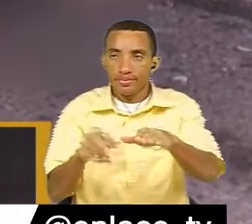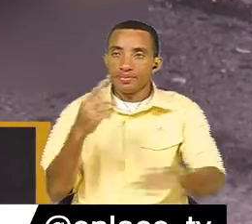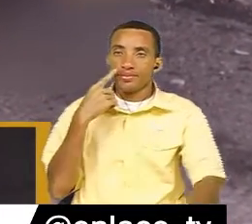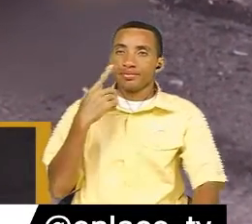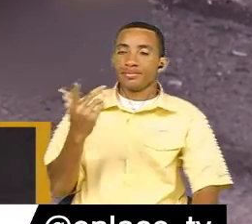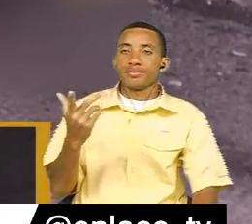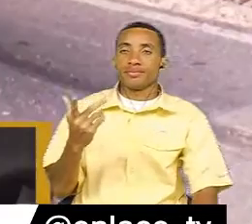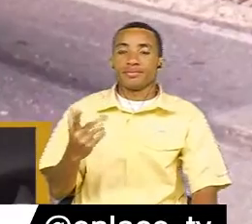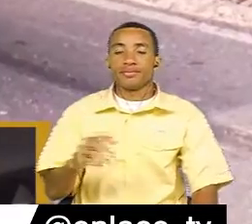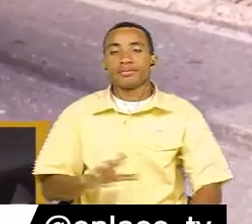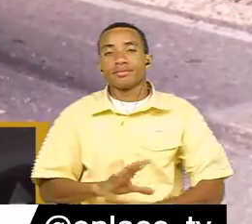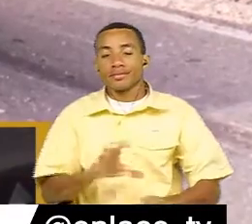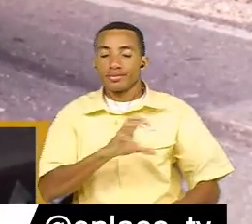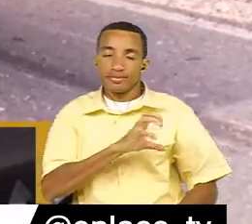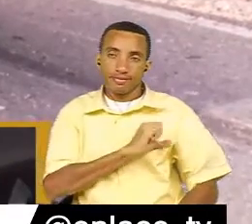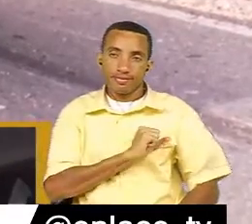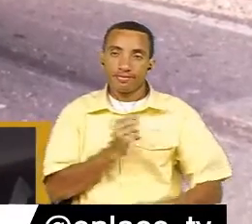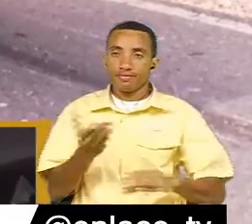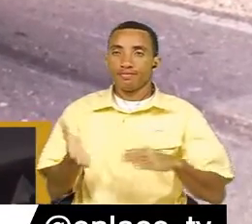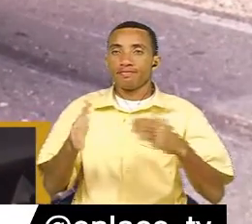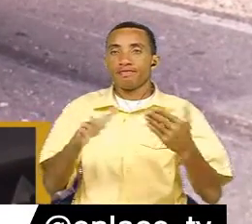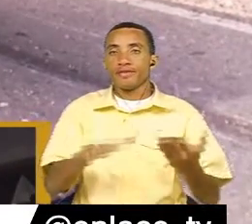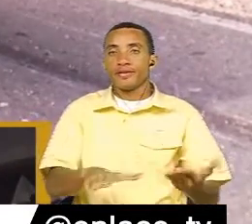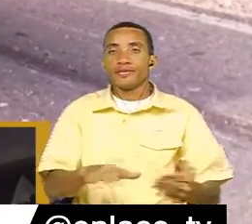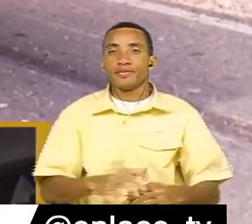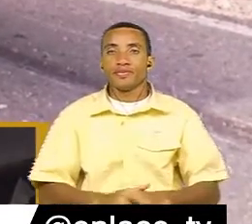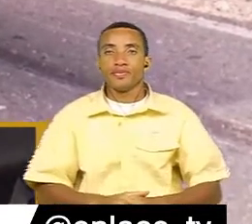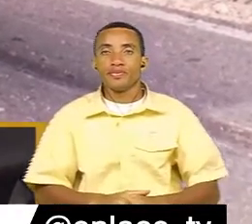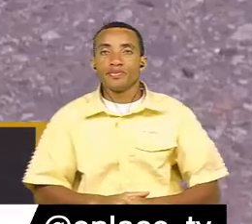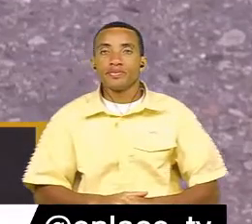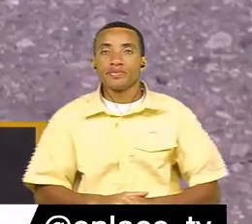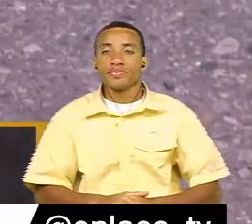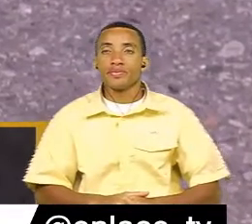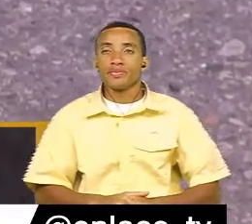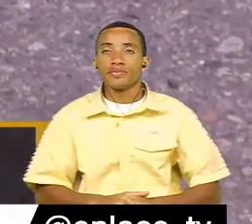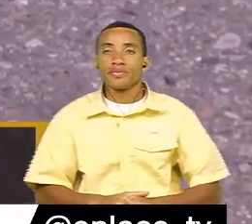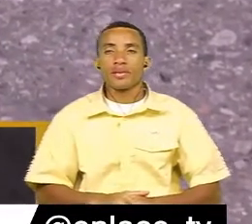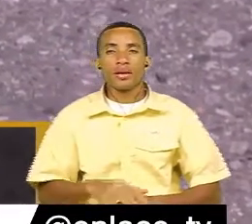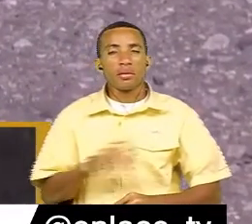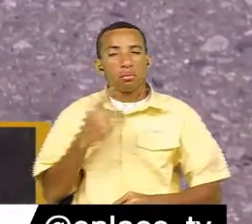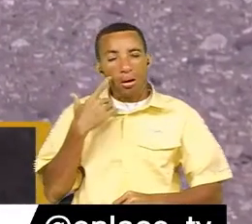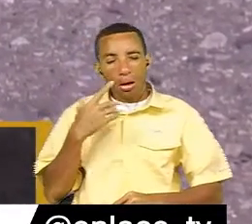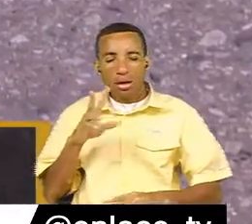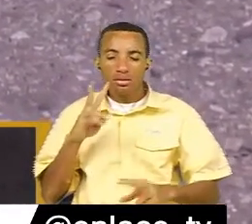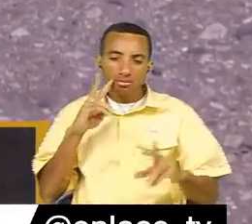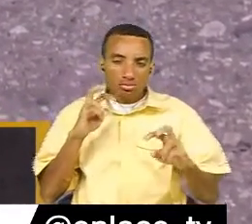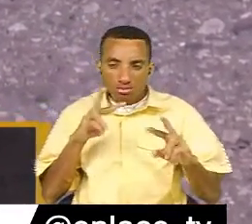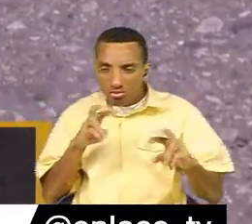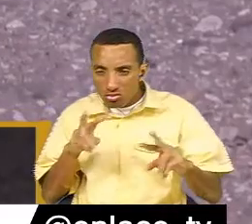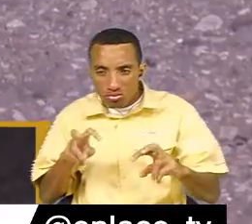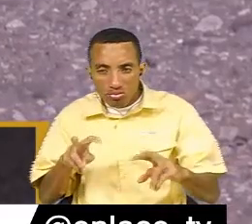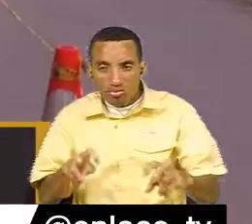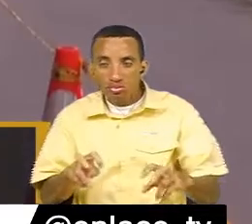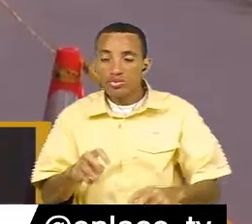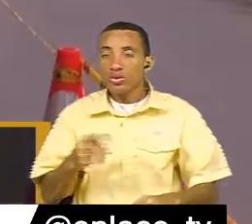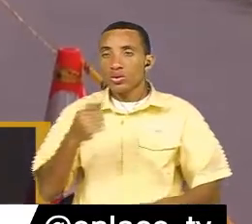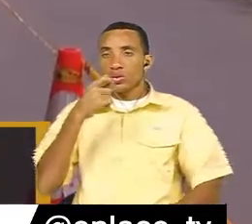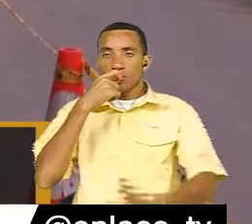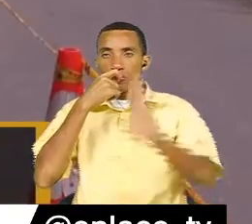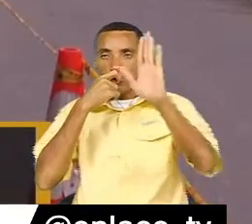y desafortunadamente pierde la vida en dicho accidente. Las hipótesis son materia de investigación. Mis agentes de tránsito